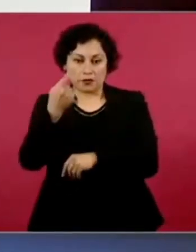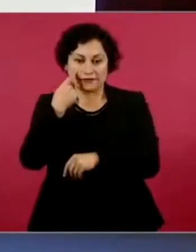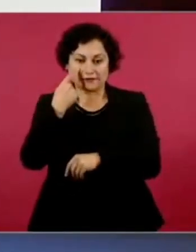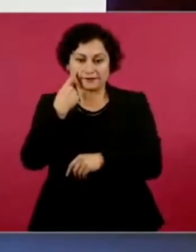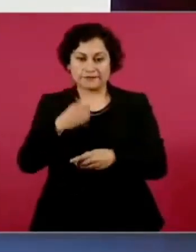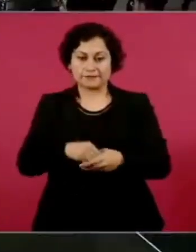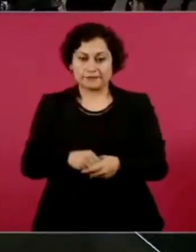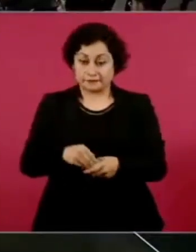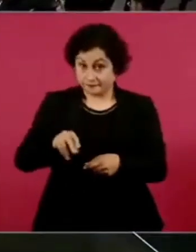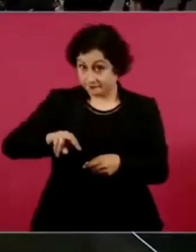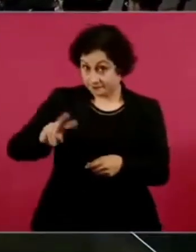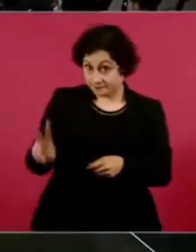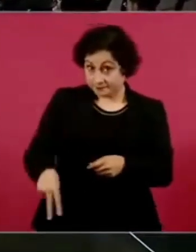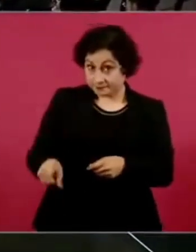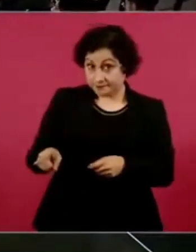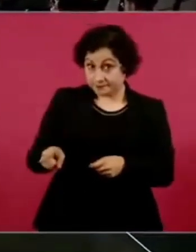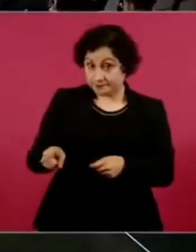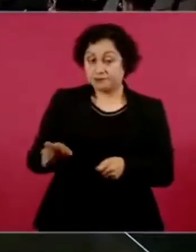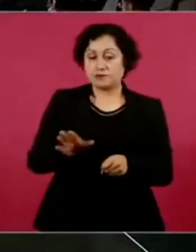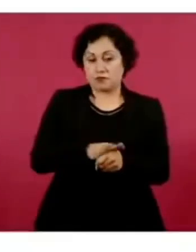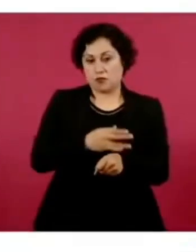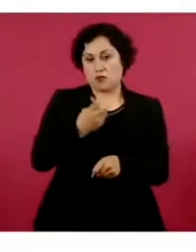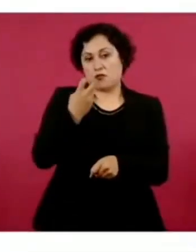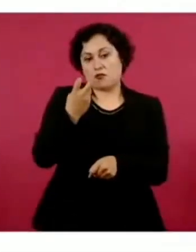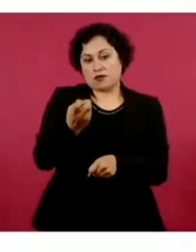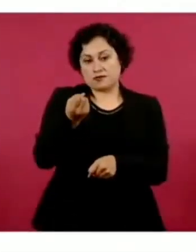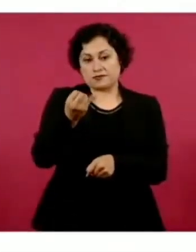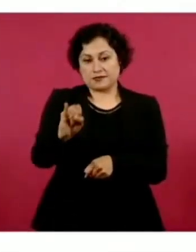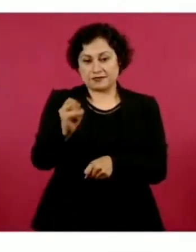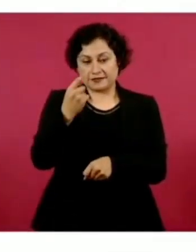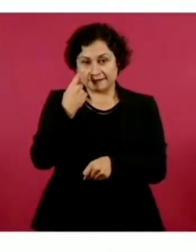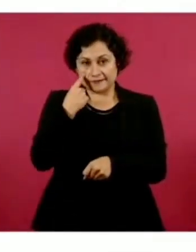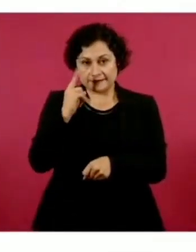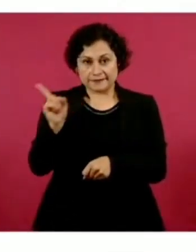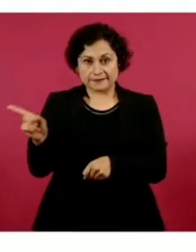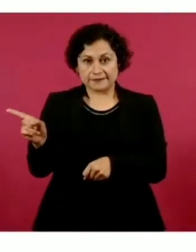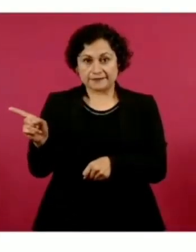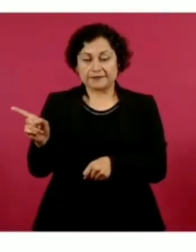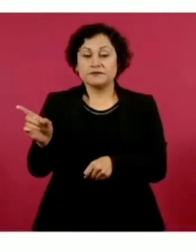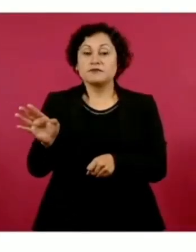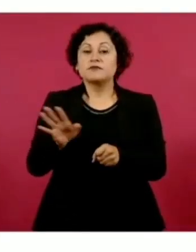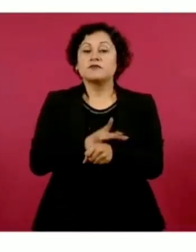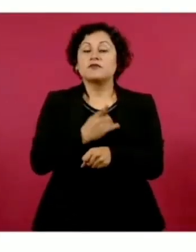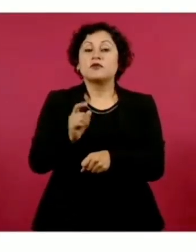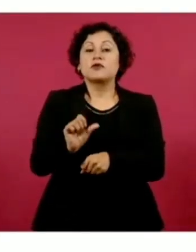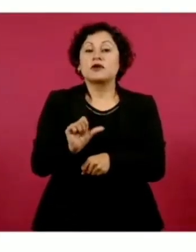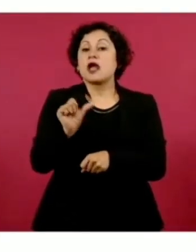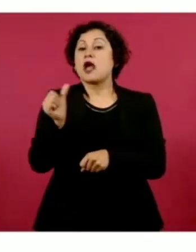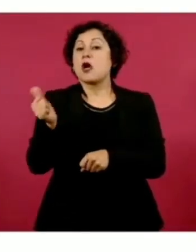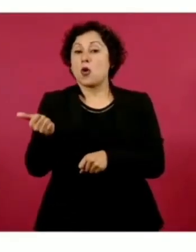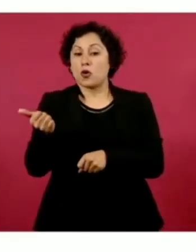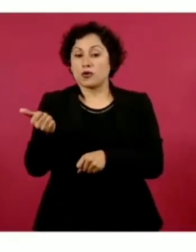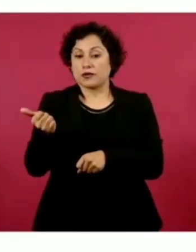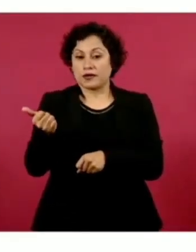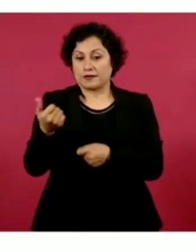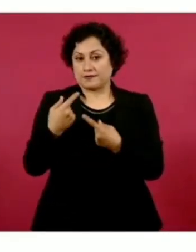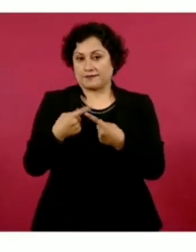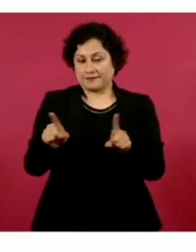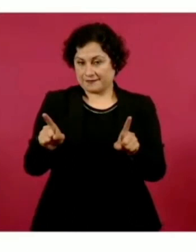¿verdad? Por eso da así, porque en la otra no pone a… Digo,